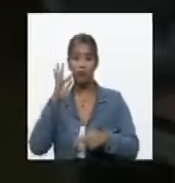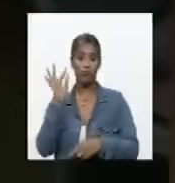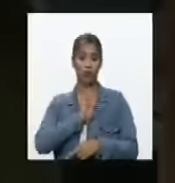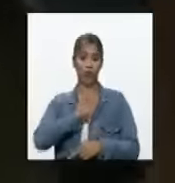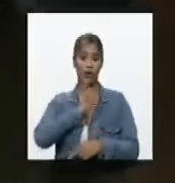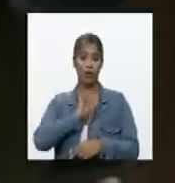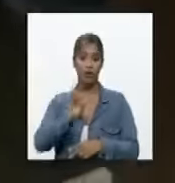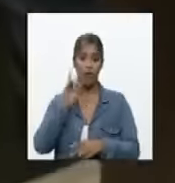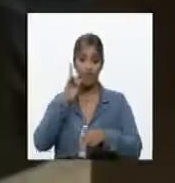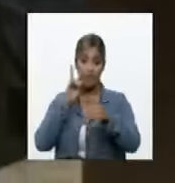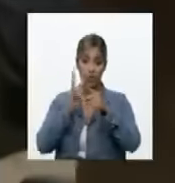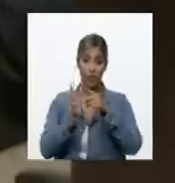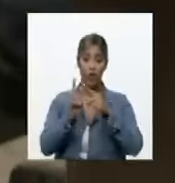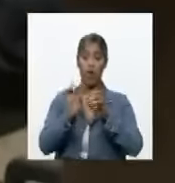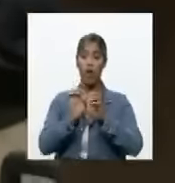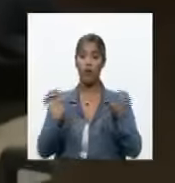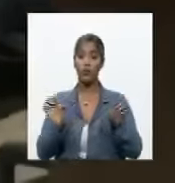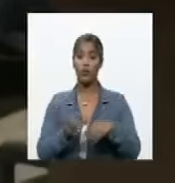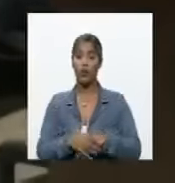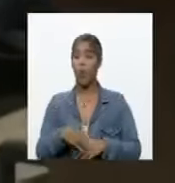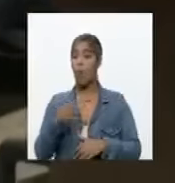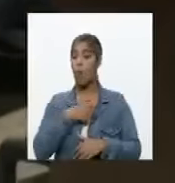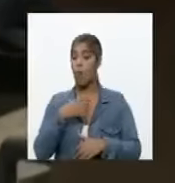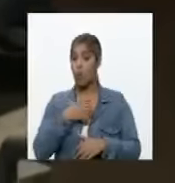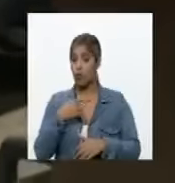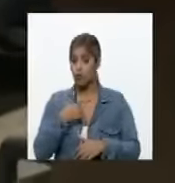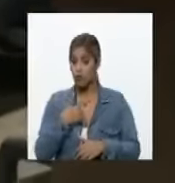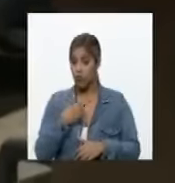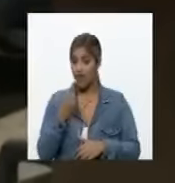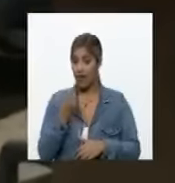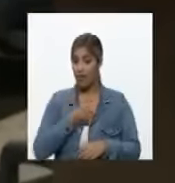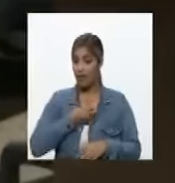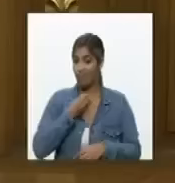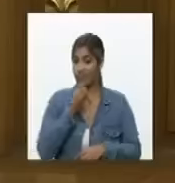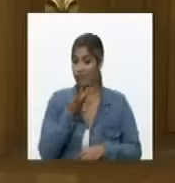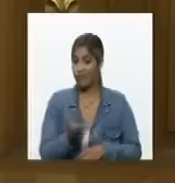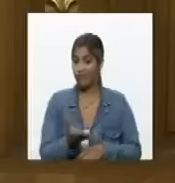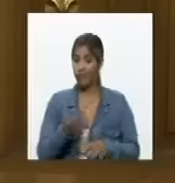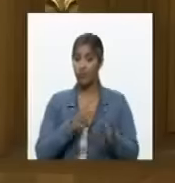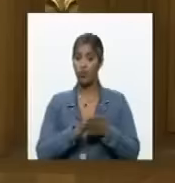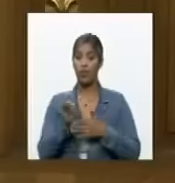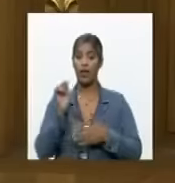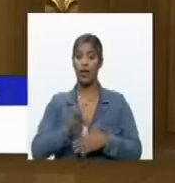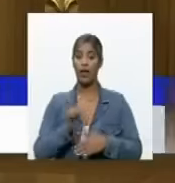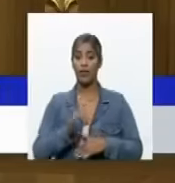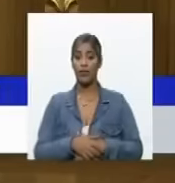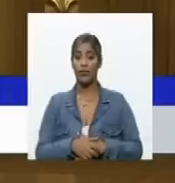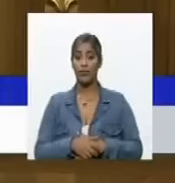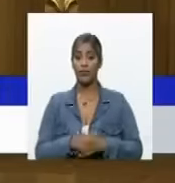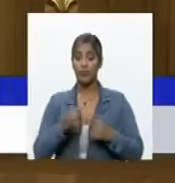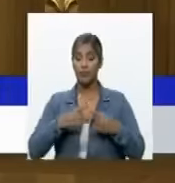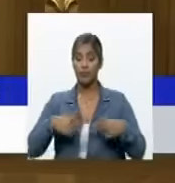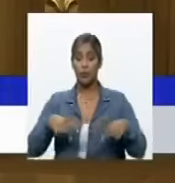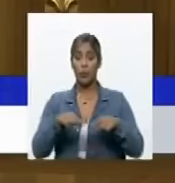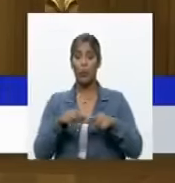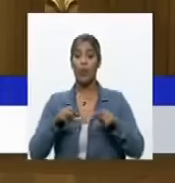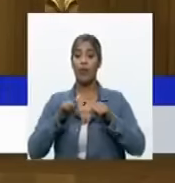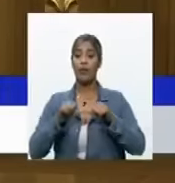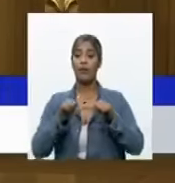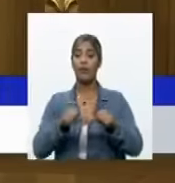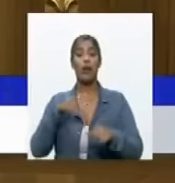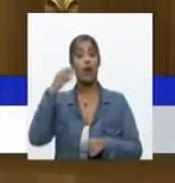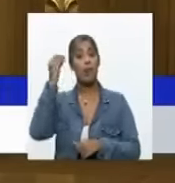de la educación. Y no pudiera irme yo de aquí, en el marco de ese escenario de lealtad a